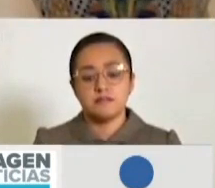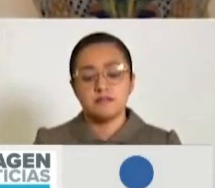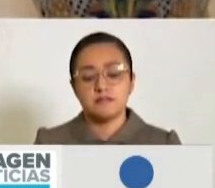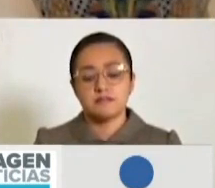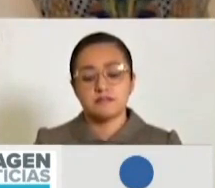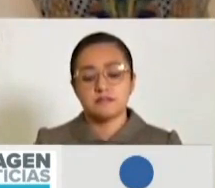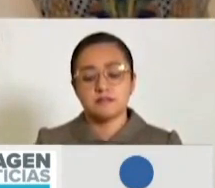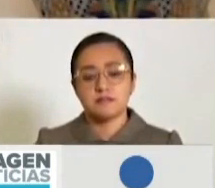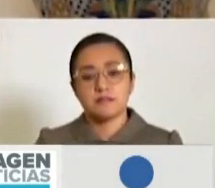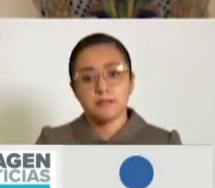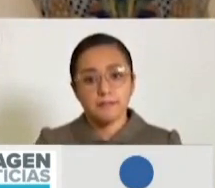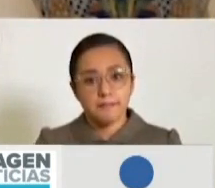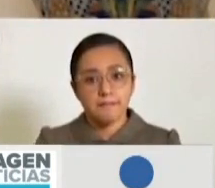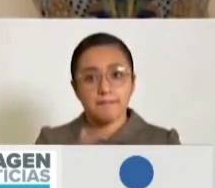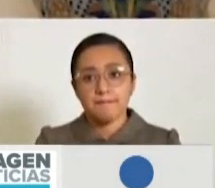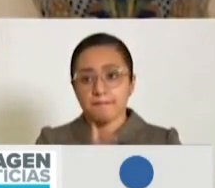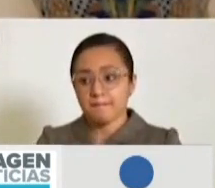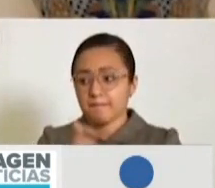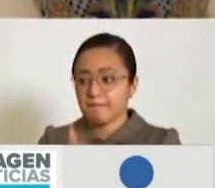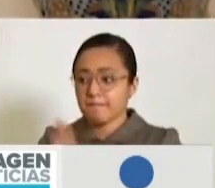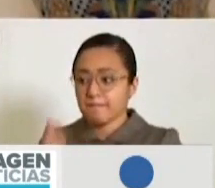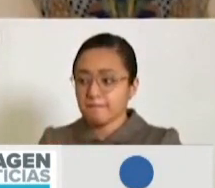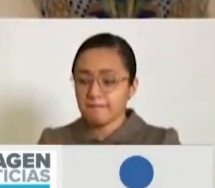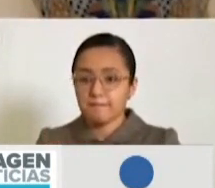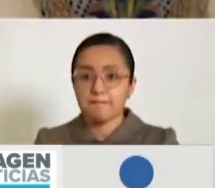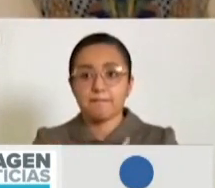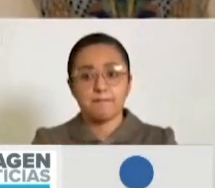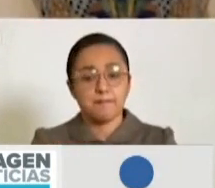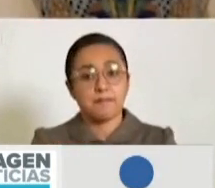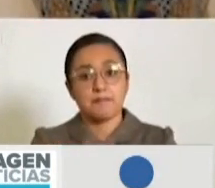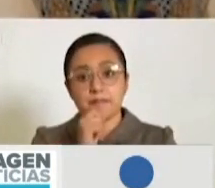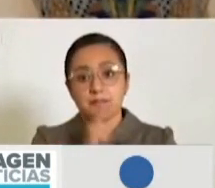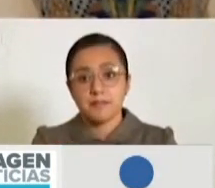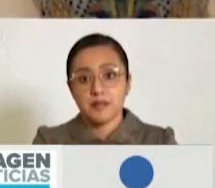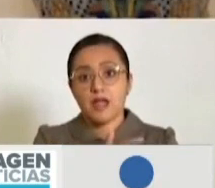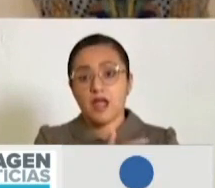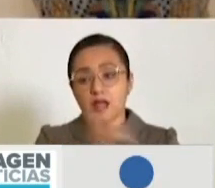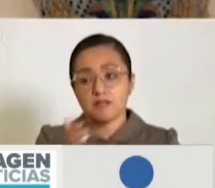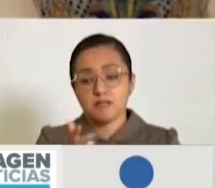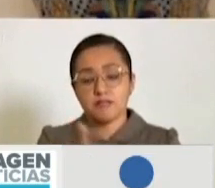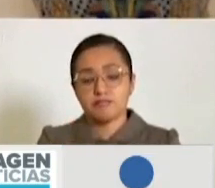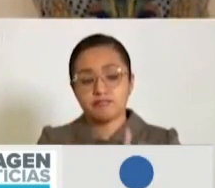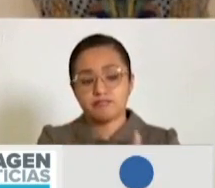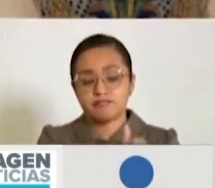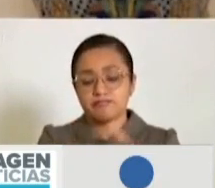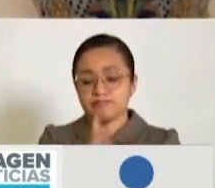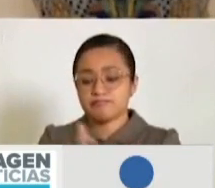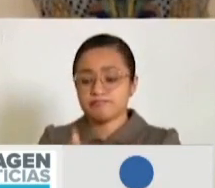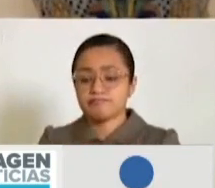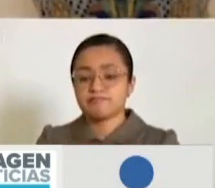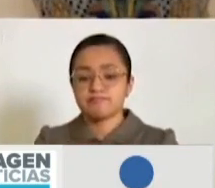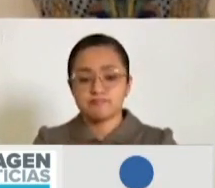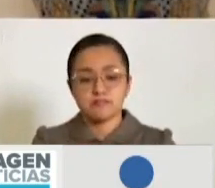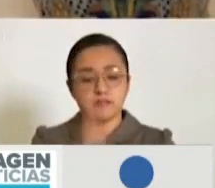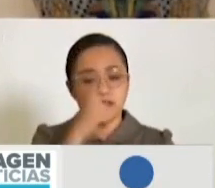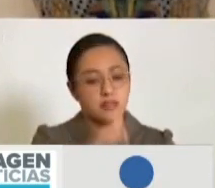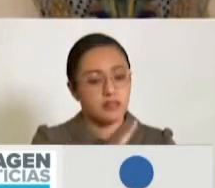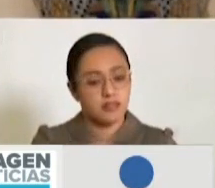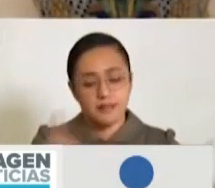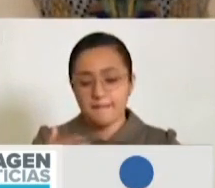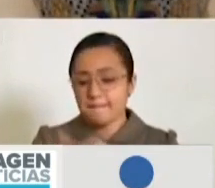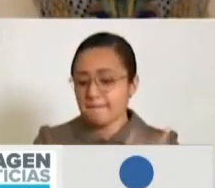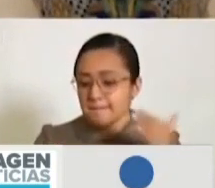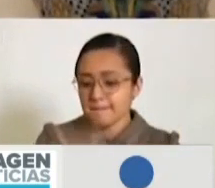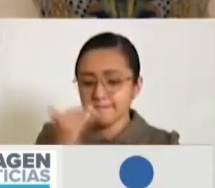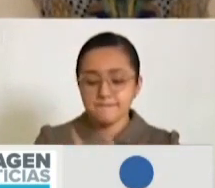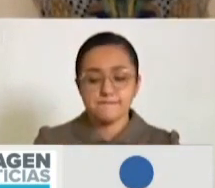los más recursos posibles al campo para seguir creando un desarrollo